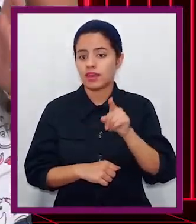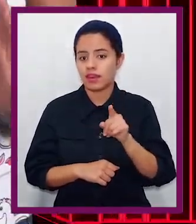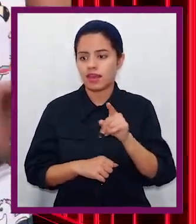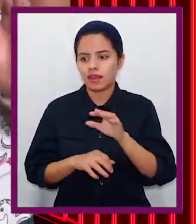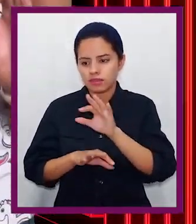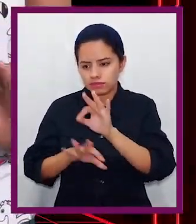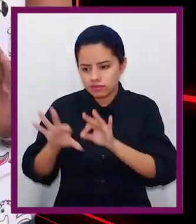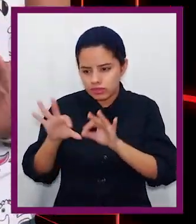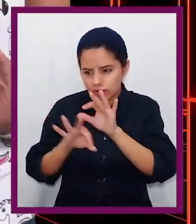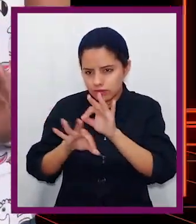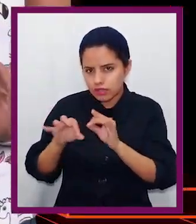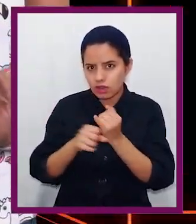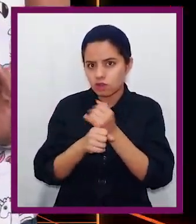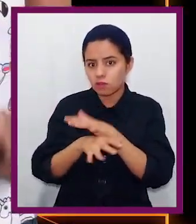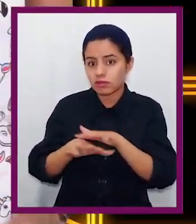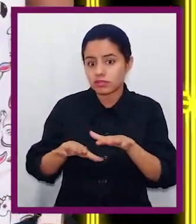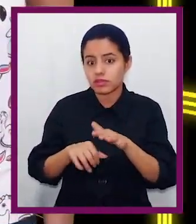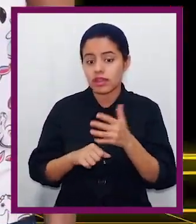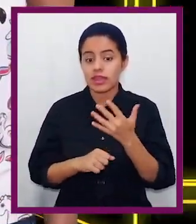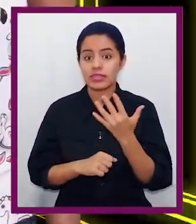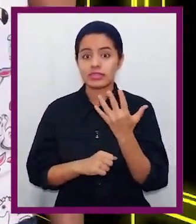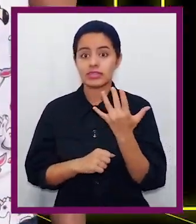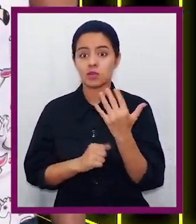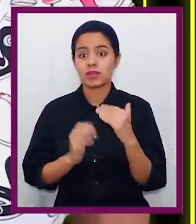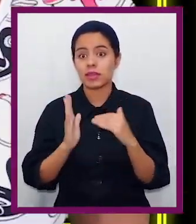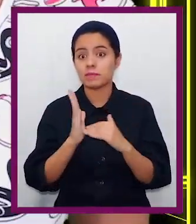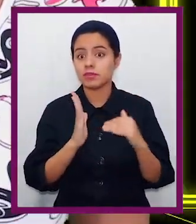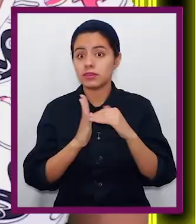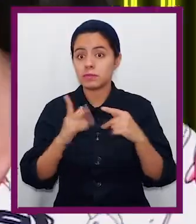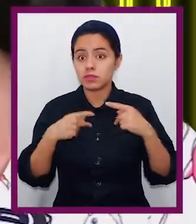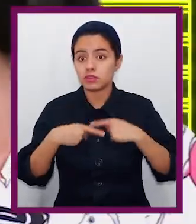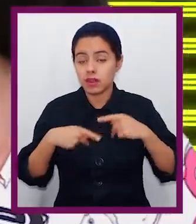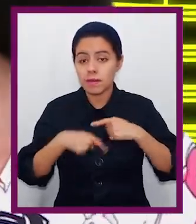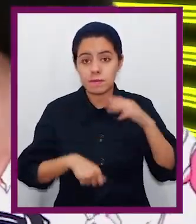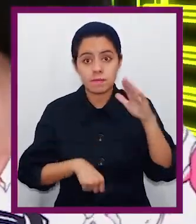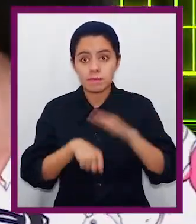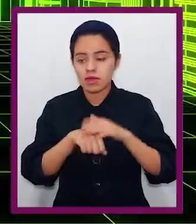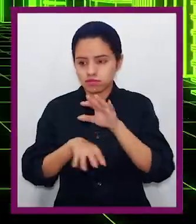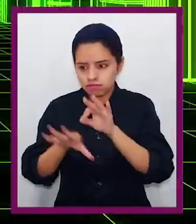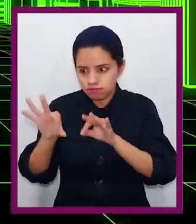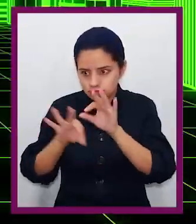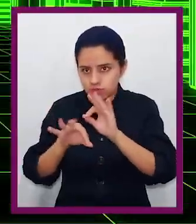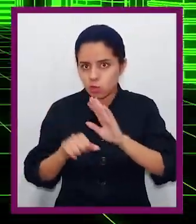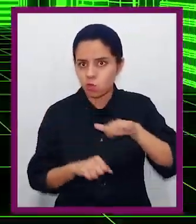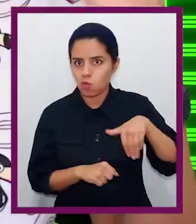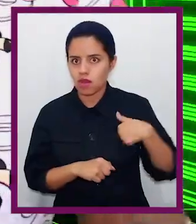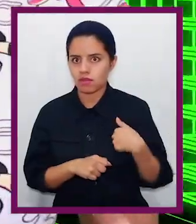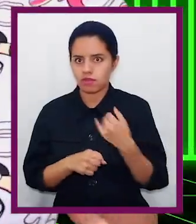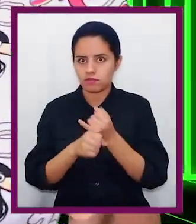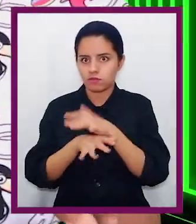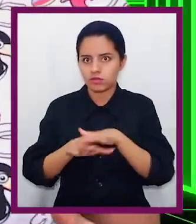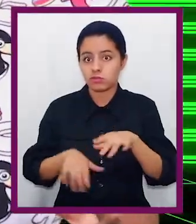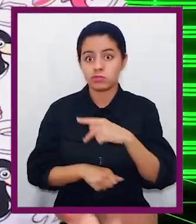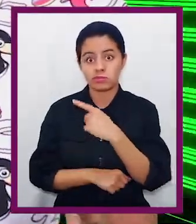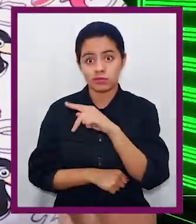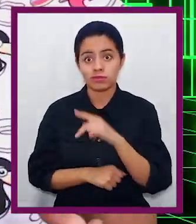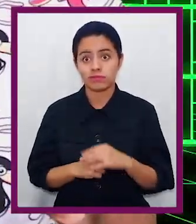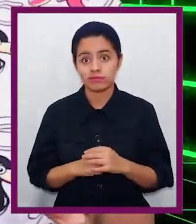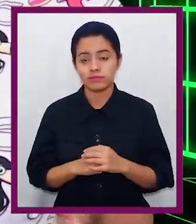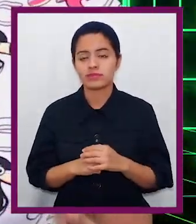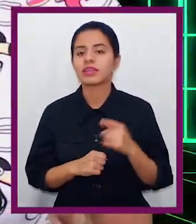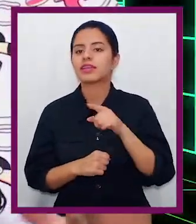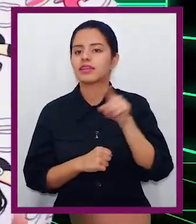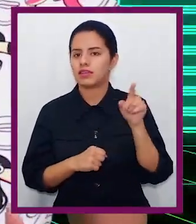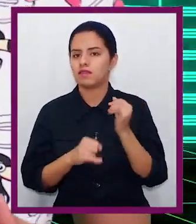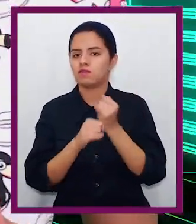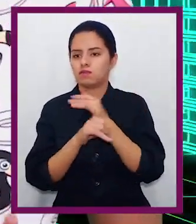Analytica recopilar datos personales de más de 50 millones de personas. ¡Órale! Resultó que utilizaron la